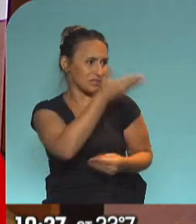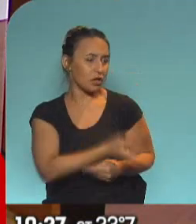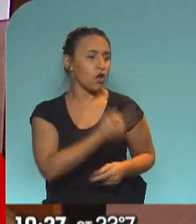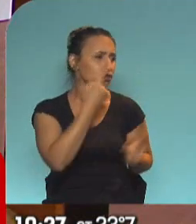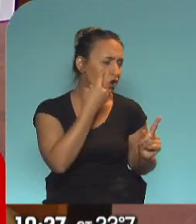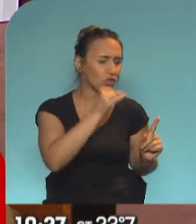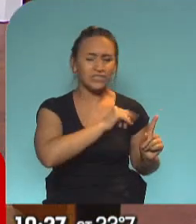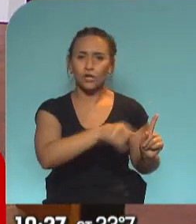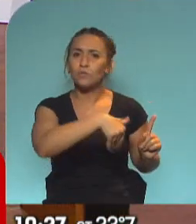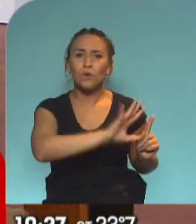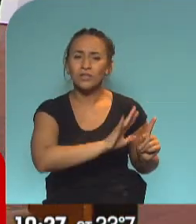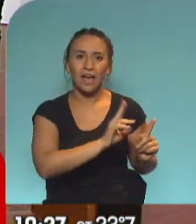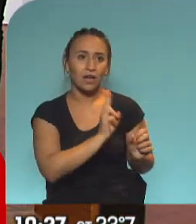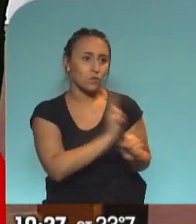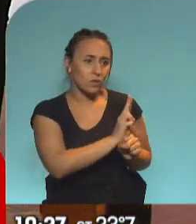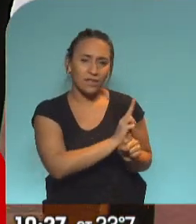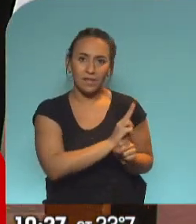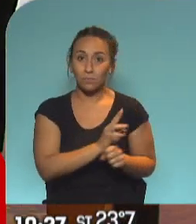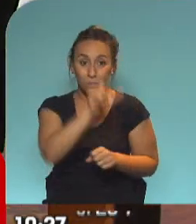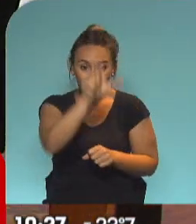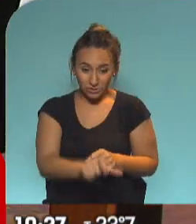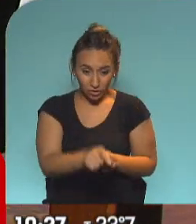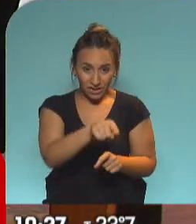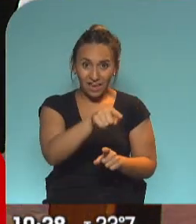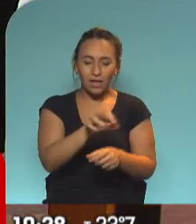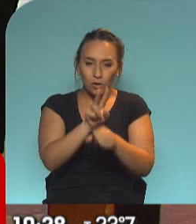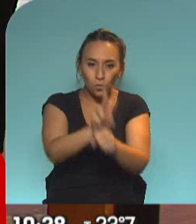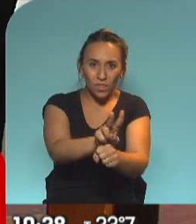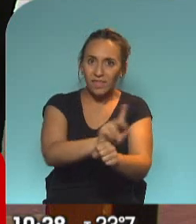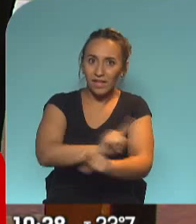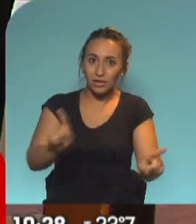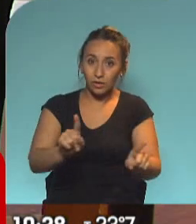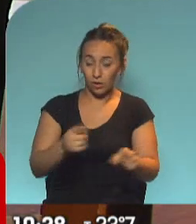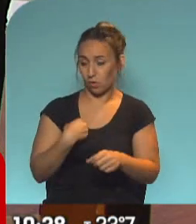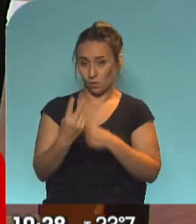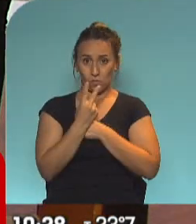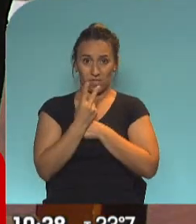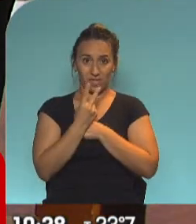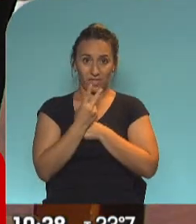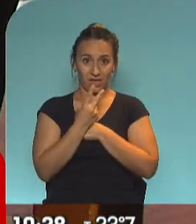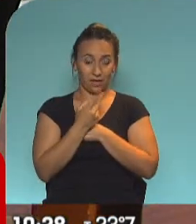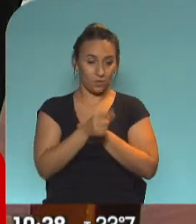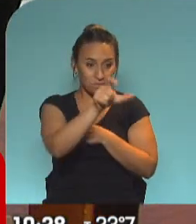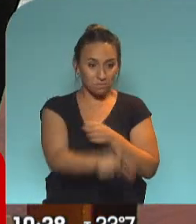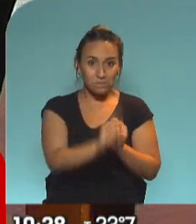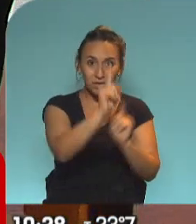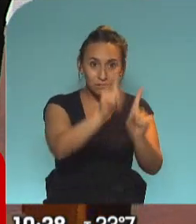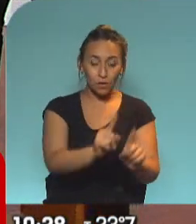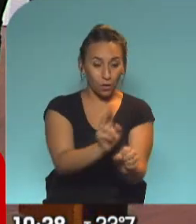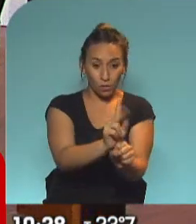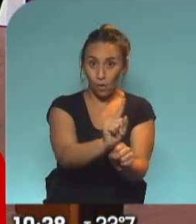conozcamos o no lo conozcamos, a la persona que tenemos enfrente, si no cuidamos nosotros de nosotros mismos y él de él mismo, y